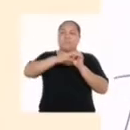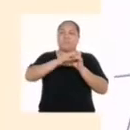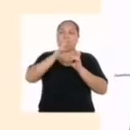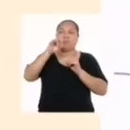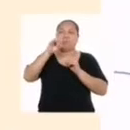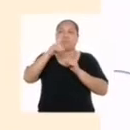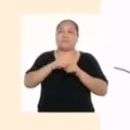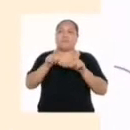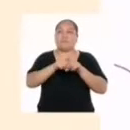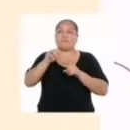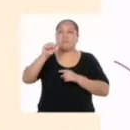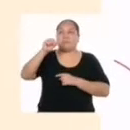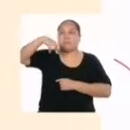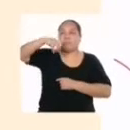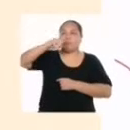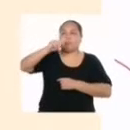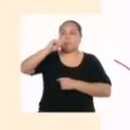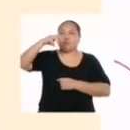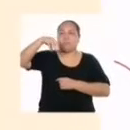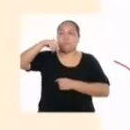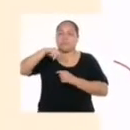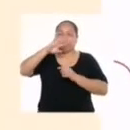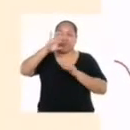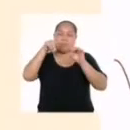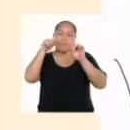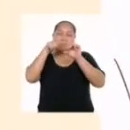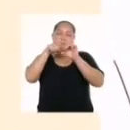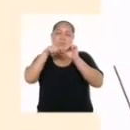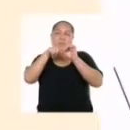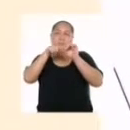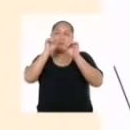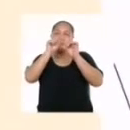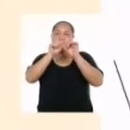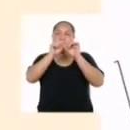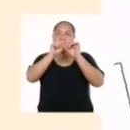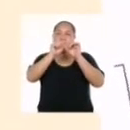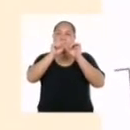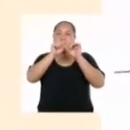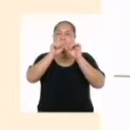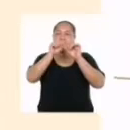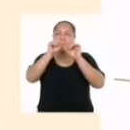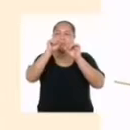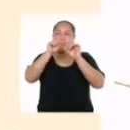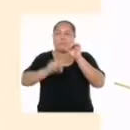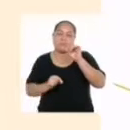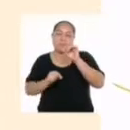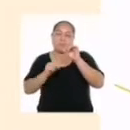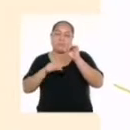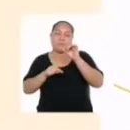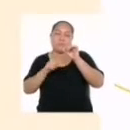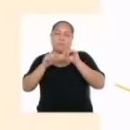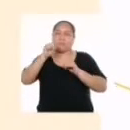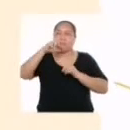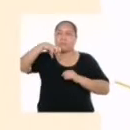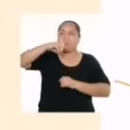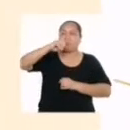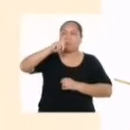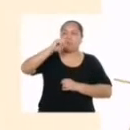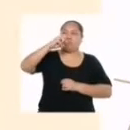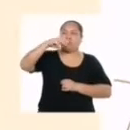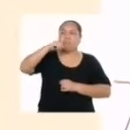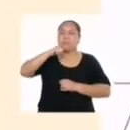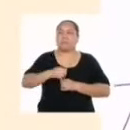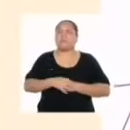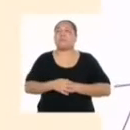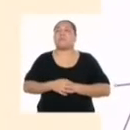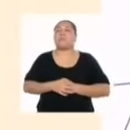el apotema, o el segmento que une al centro del pentágono con el punto medio de uno de los lados.